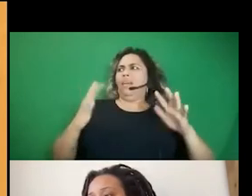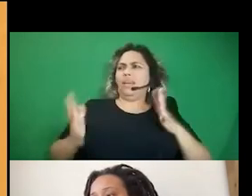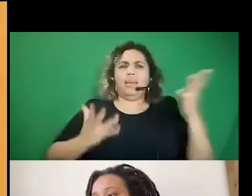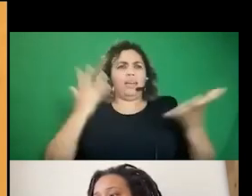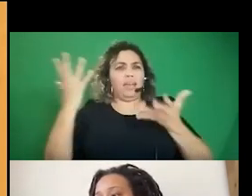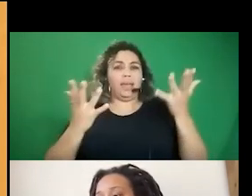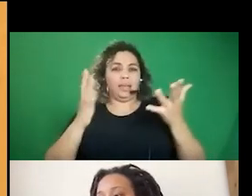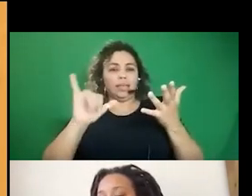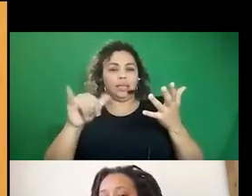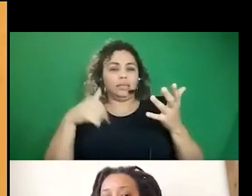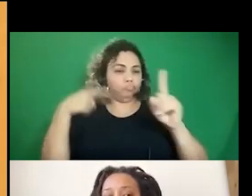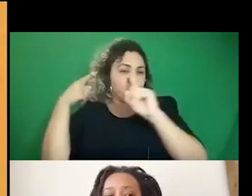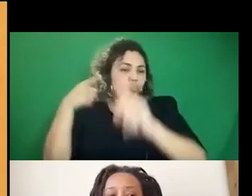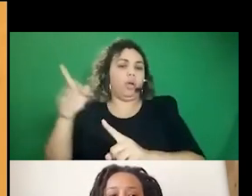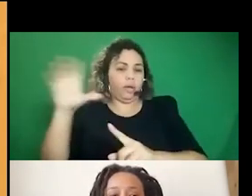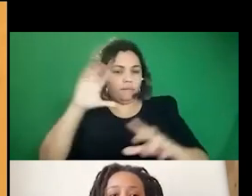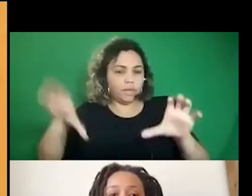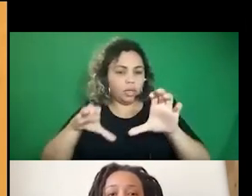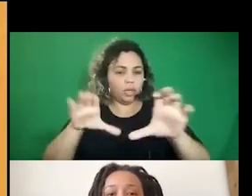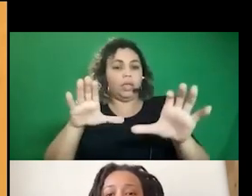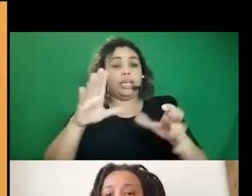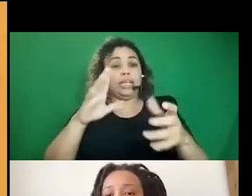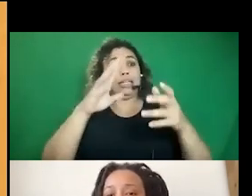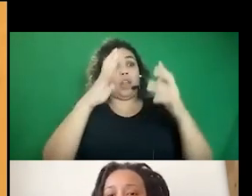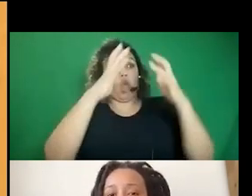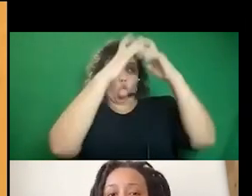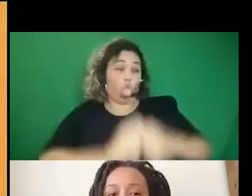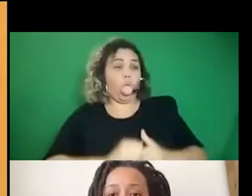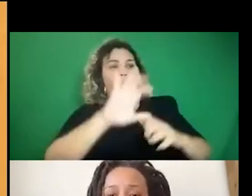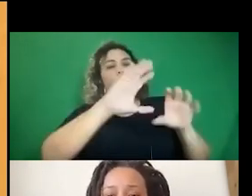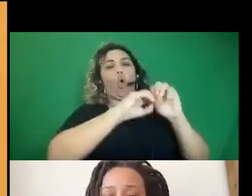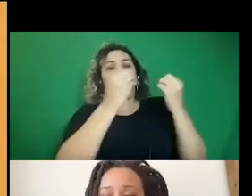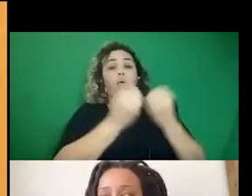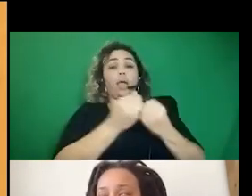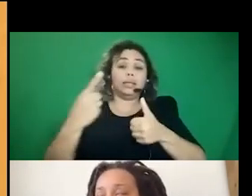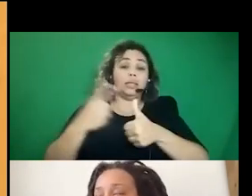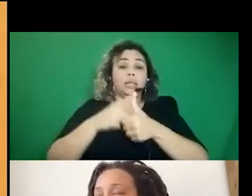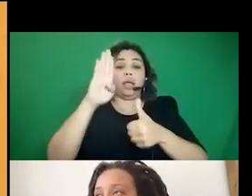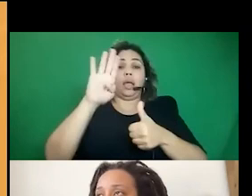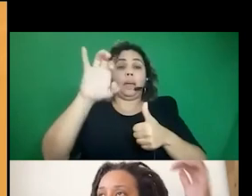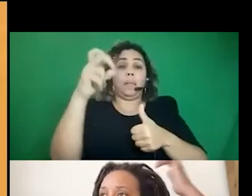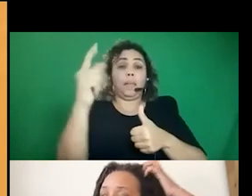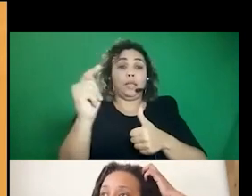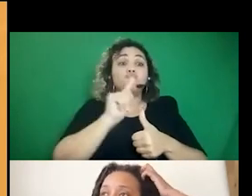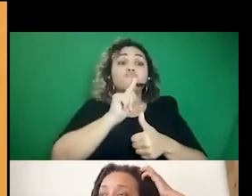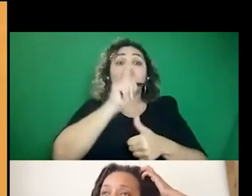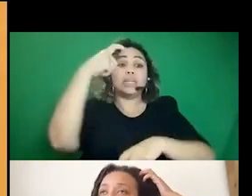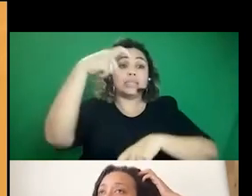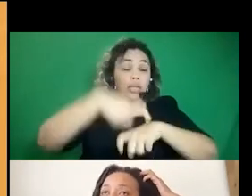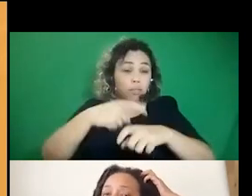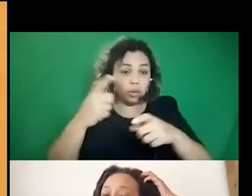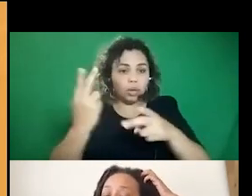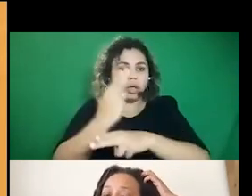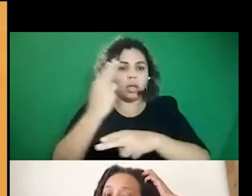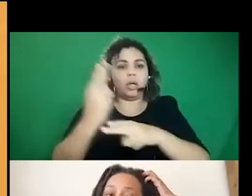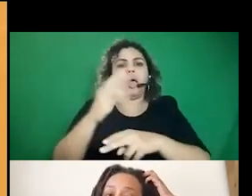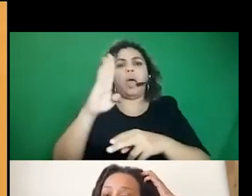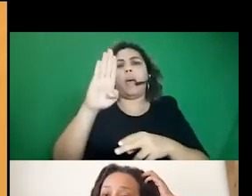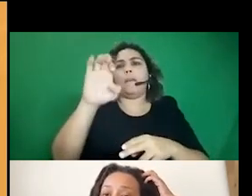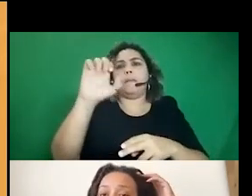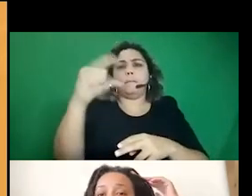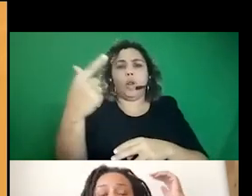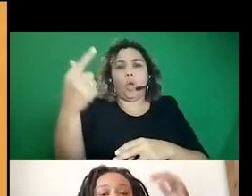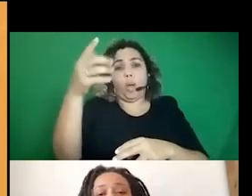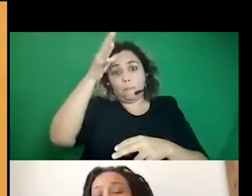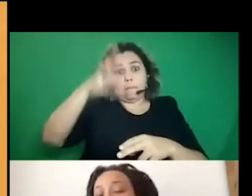hacer un espacio no seguro en línea y la prime el primero uso orgánico